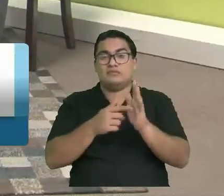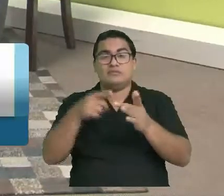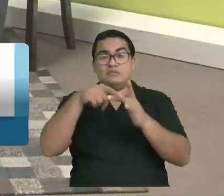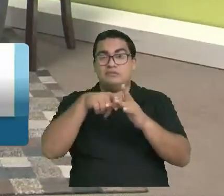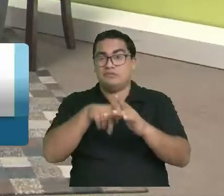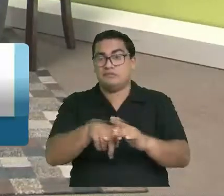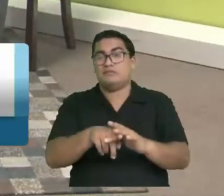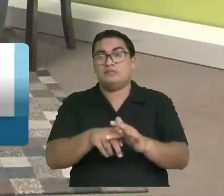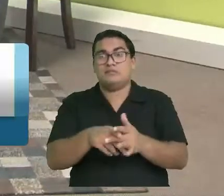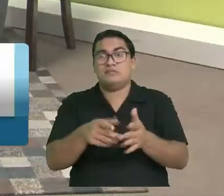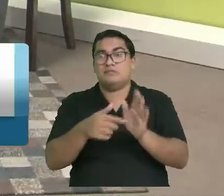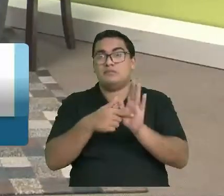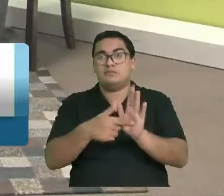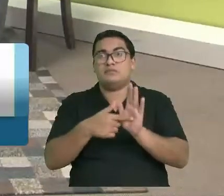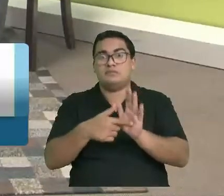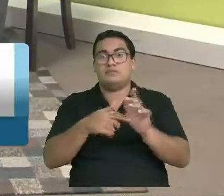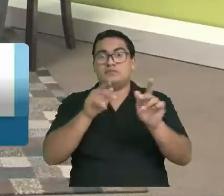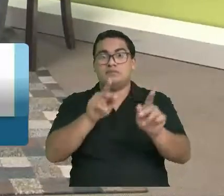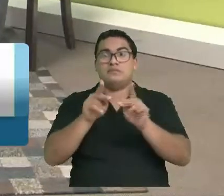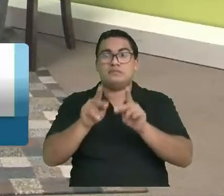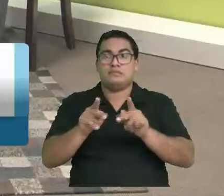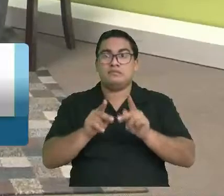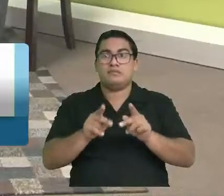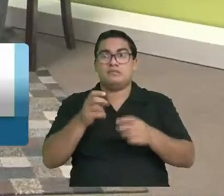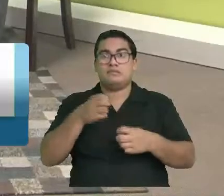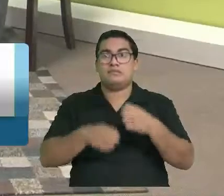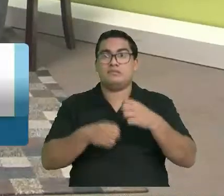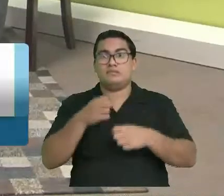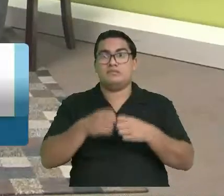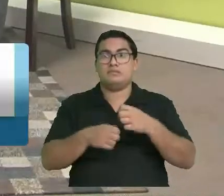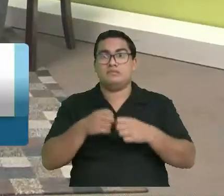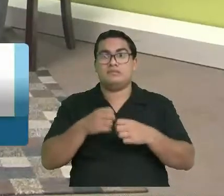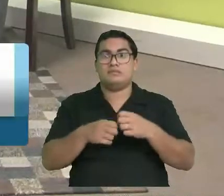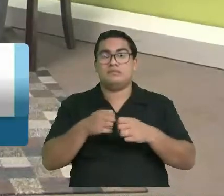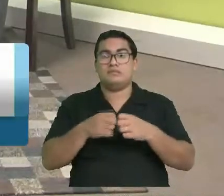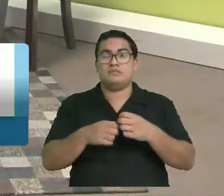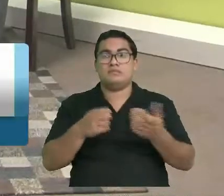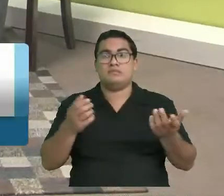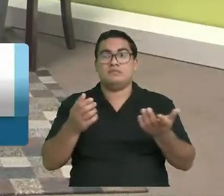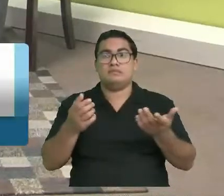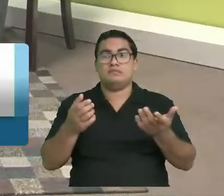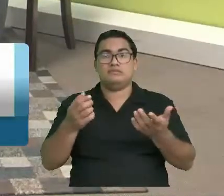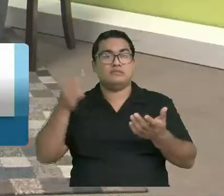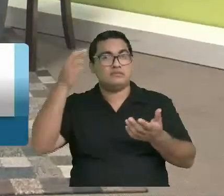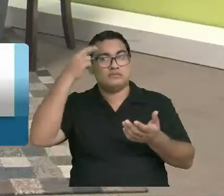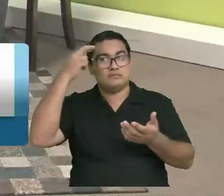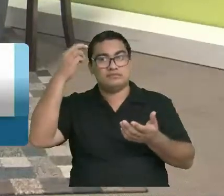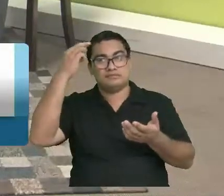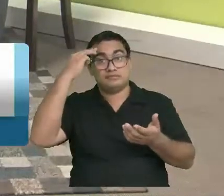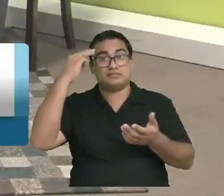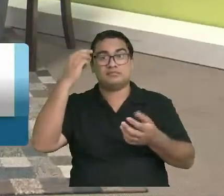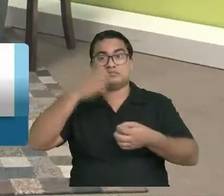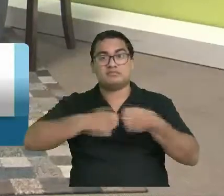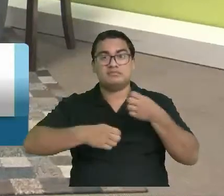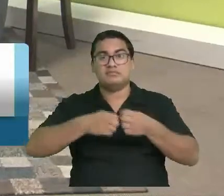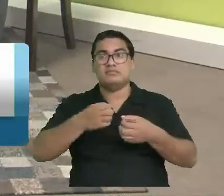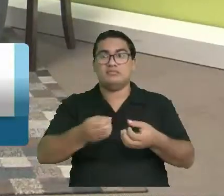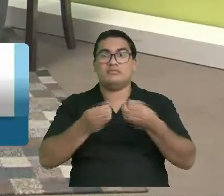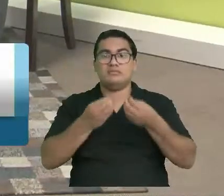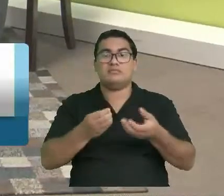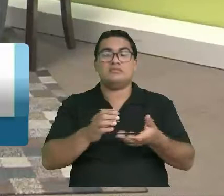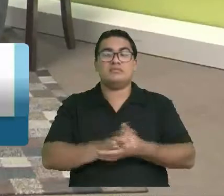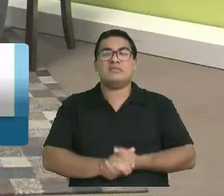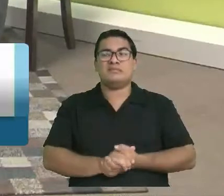psicológica. Por ejemplo, en pacientes con trastornos psiquiátricos, trastornos mentales, se ve muy frecuente, muy